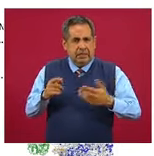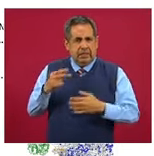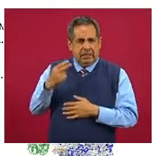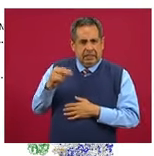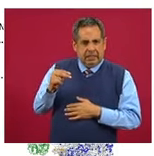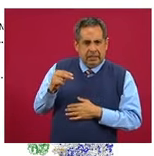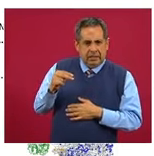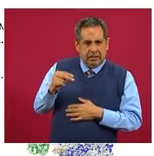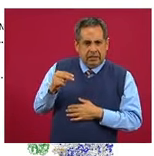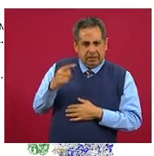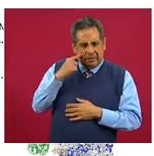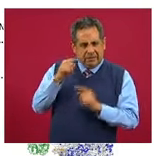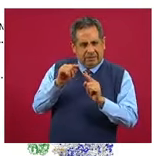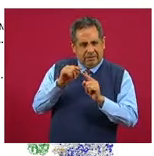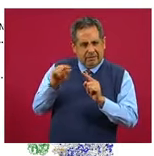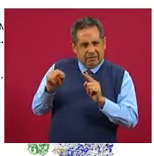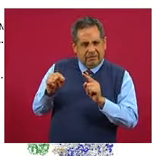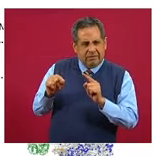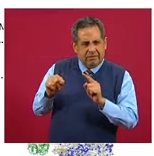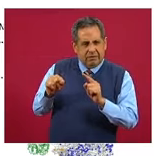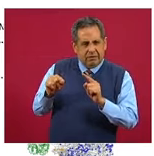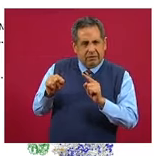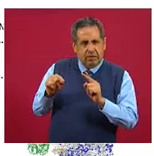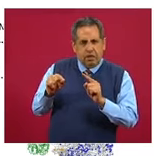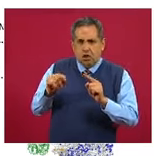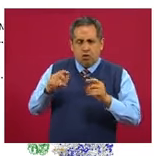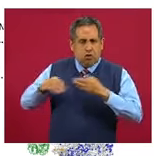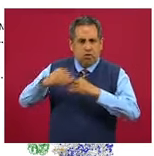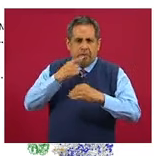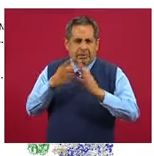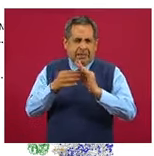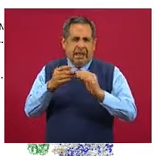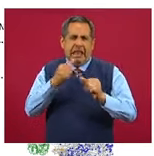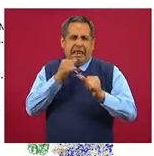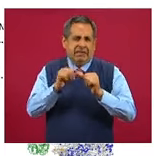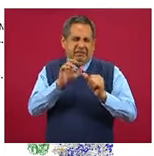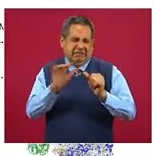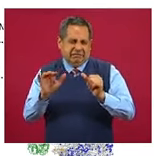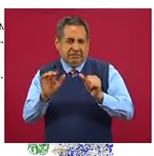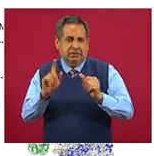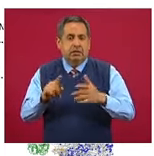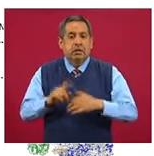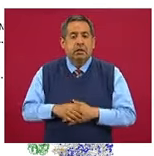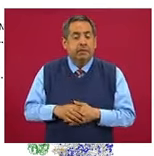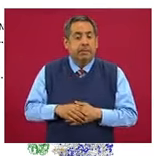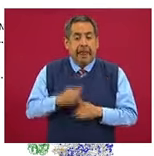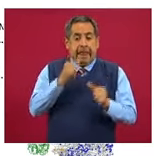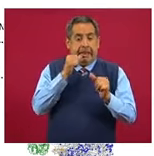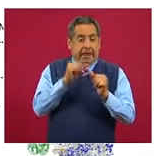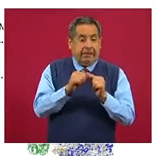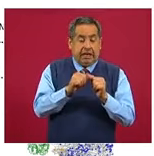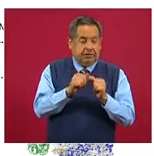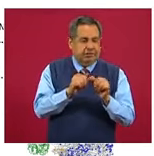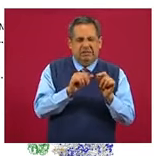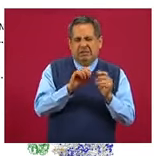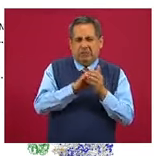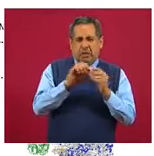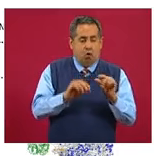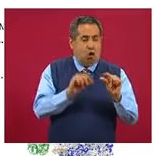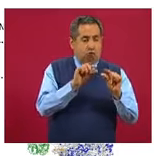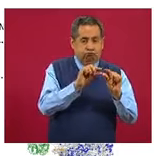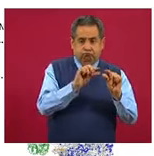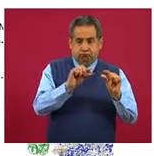denominarle letras, para hablar todos en un mismo contexto. Entonces, si nosotros podemos acomodar estas letras a lo largo de esta